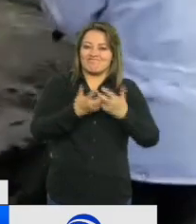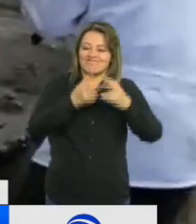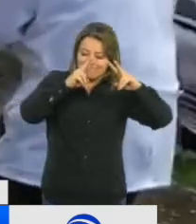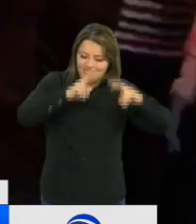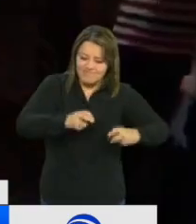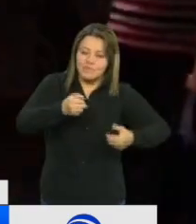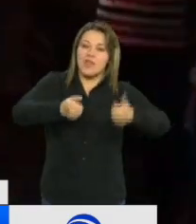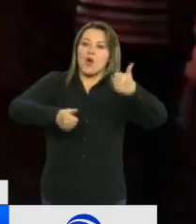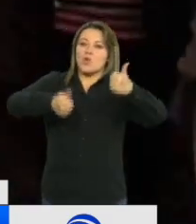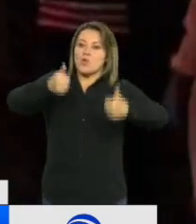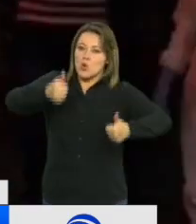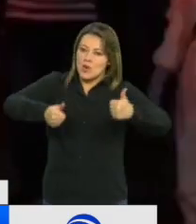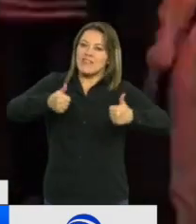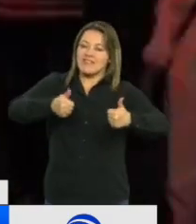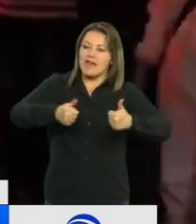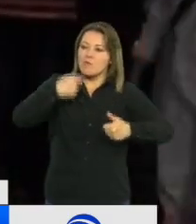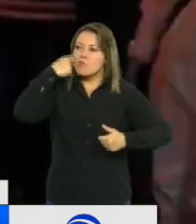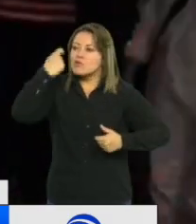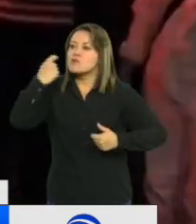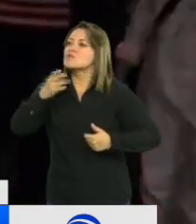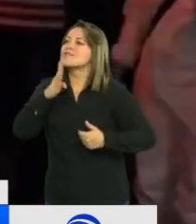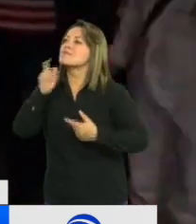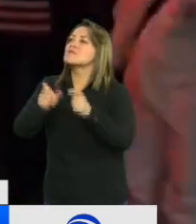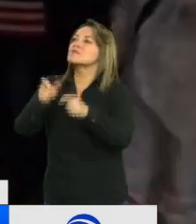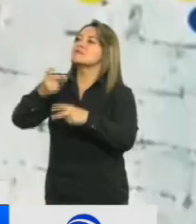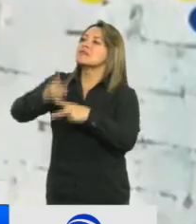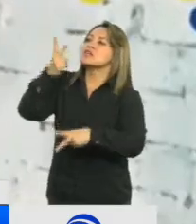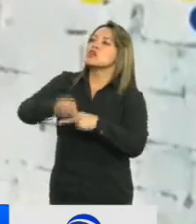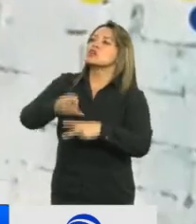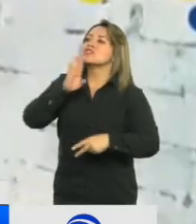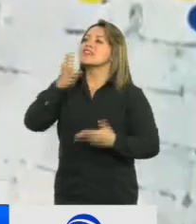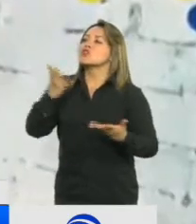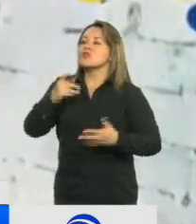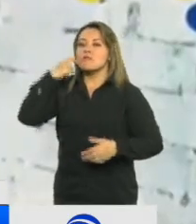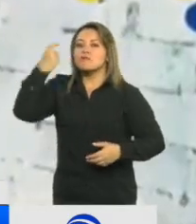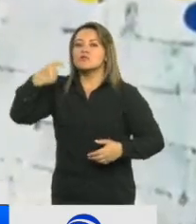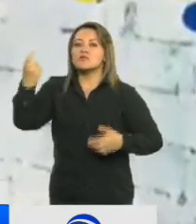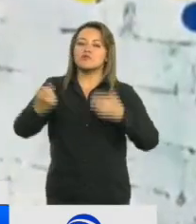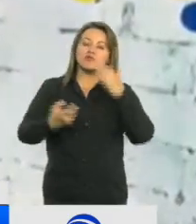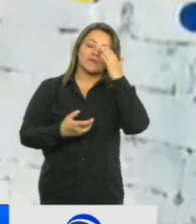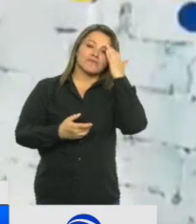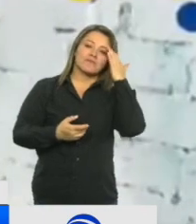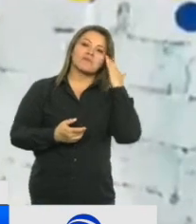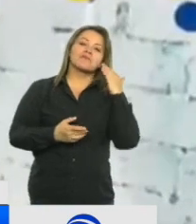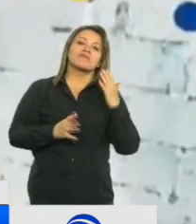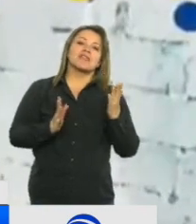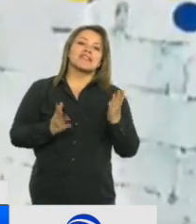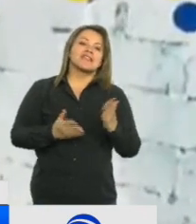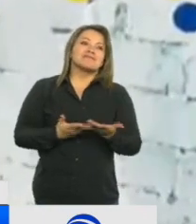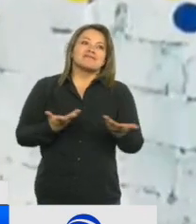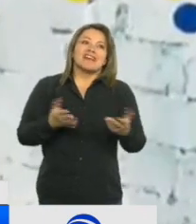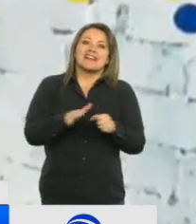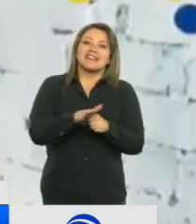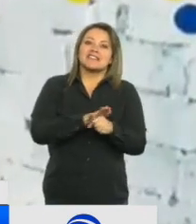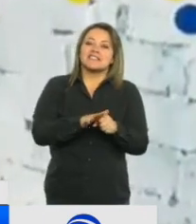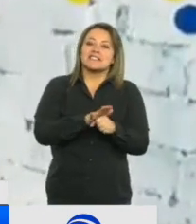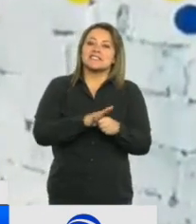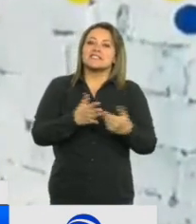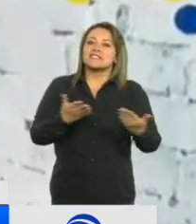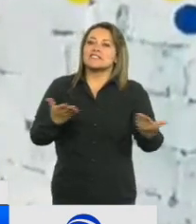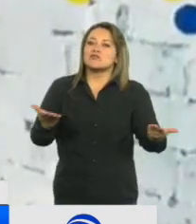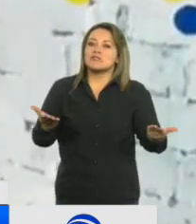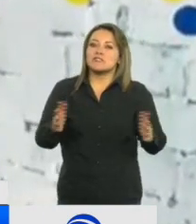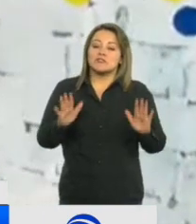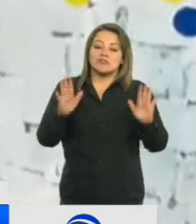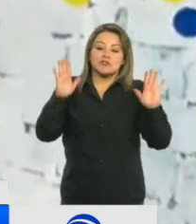autoridades trabajan por dar con el paradero de los responsables. Estos casos, este caso está siendo verificado por parte de unidades de la